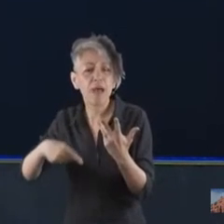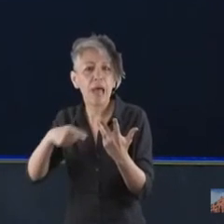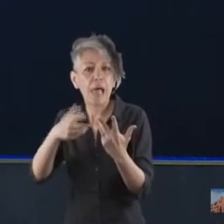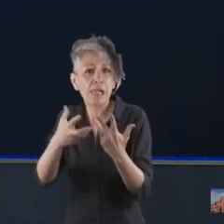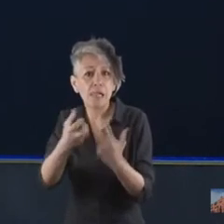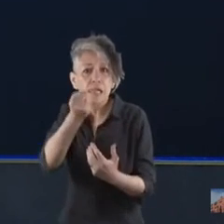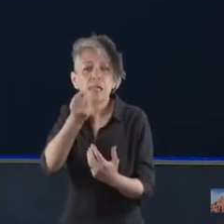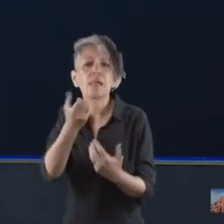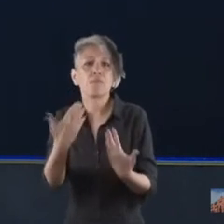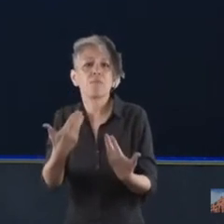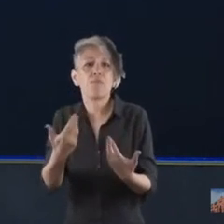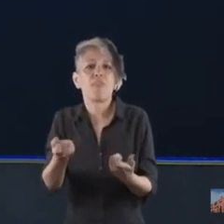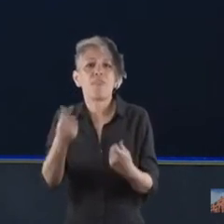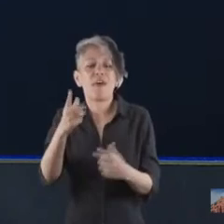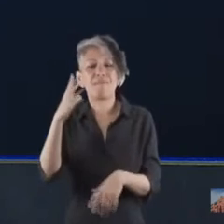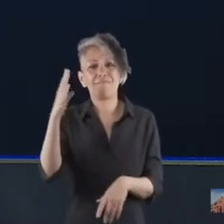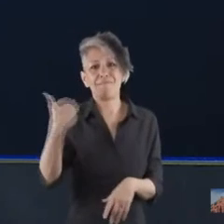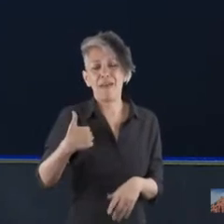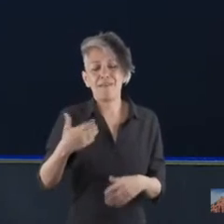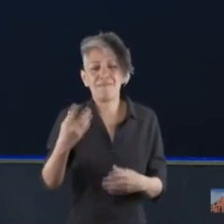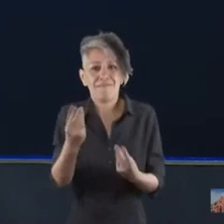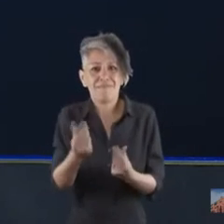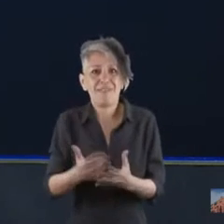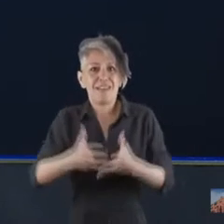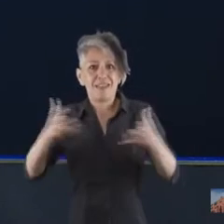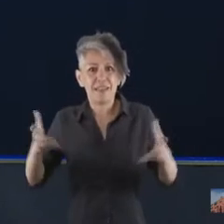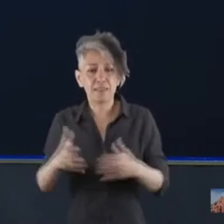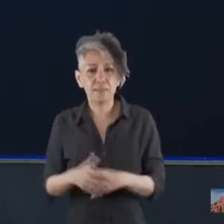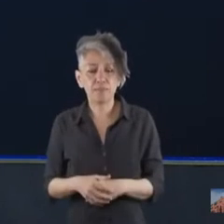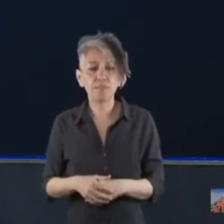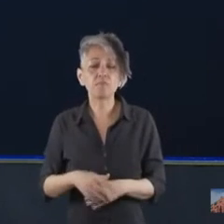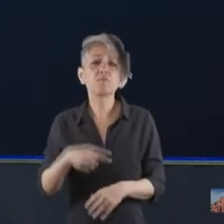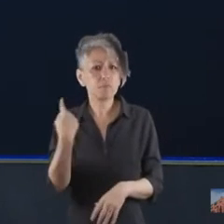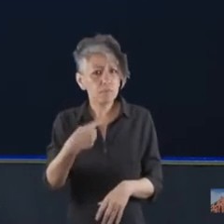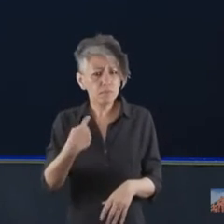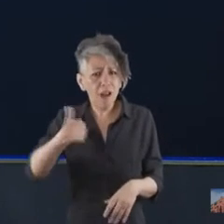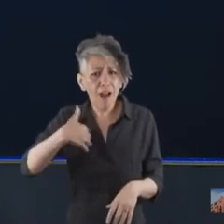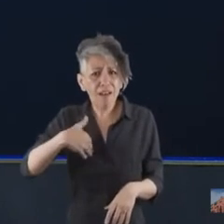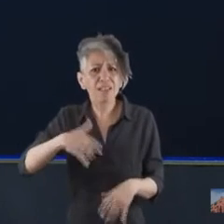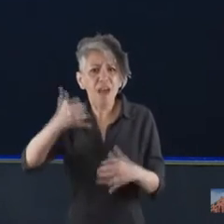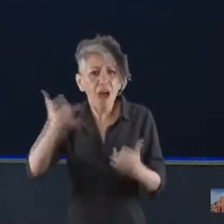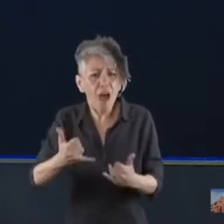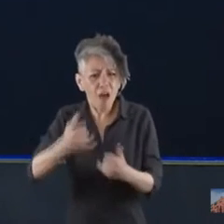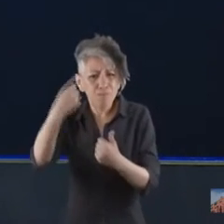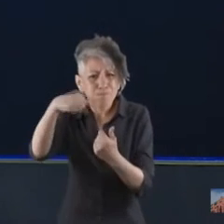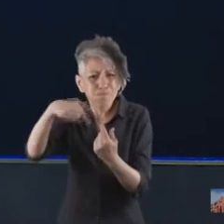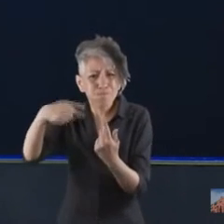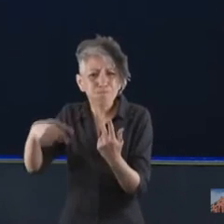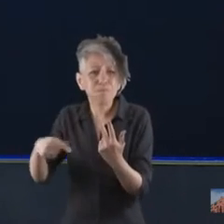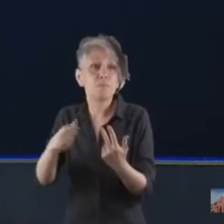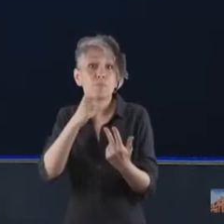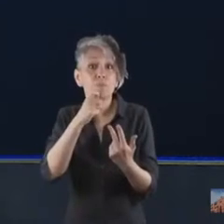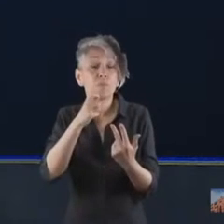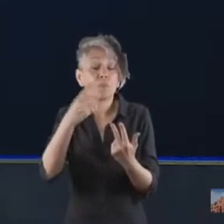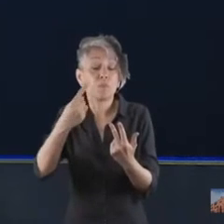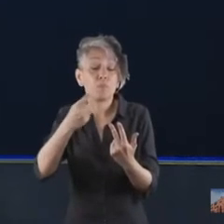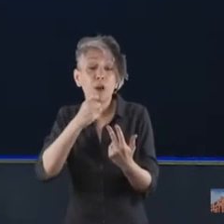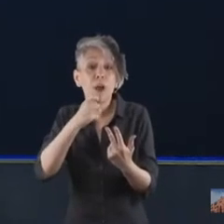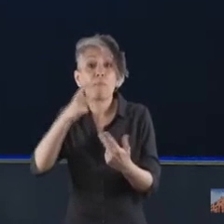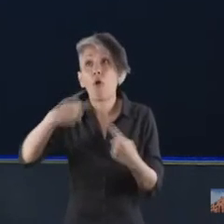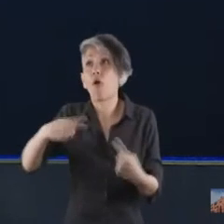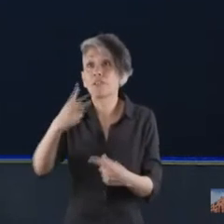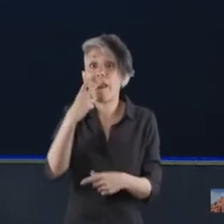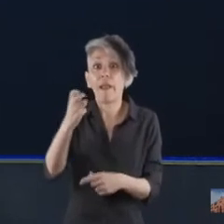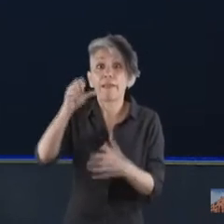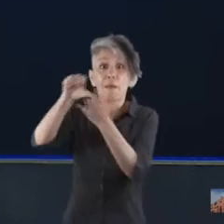nuestro país tiene las reservas más importantes a nivel global en muchas de las energías que el mundo demanda por